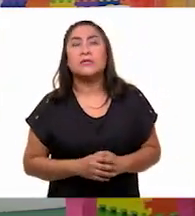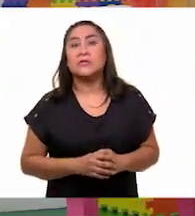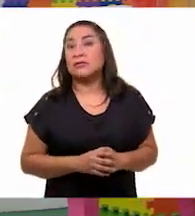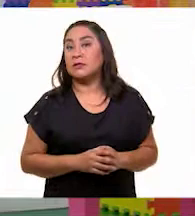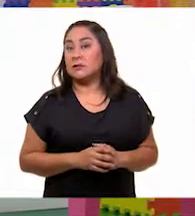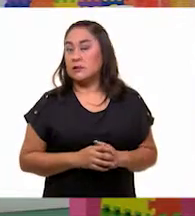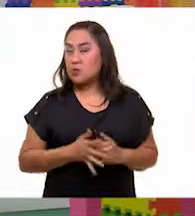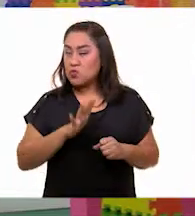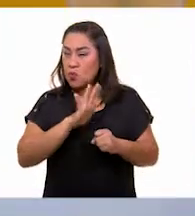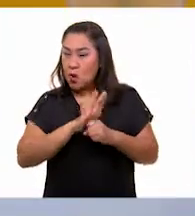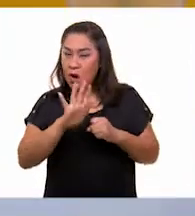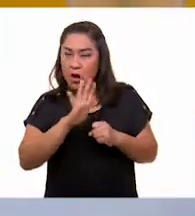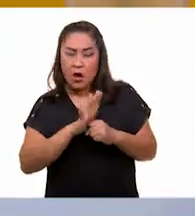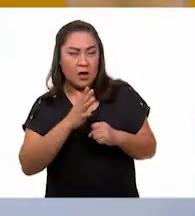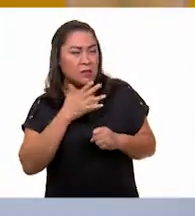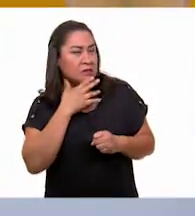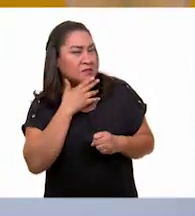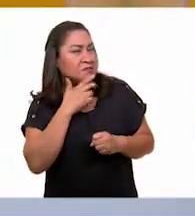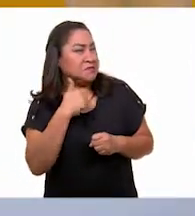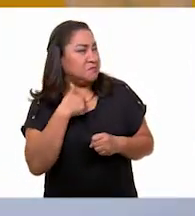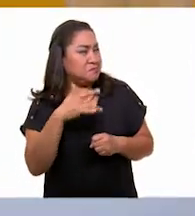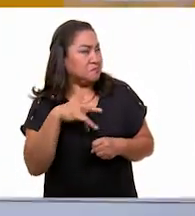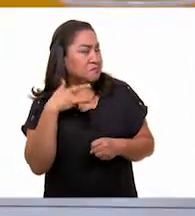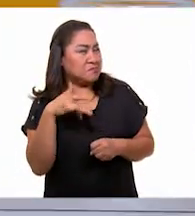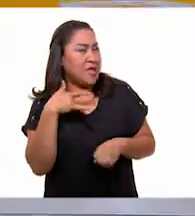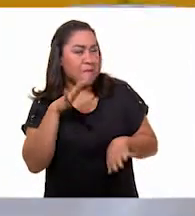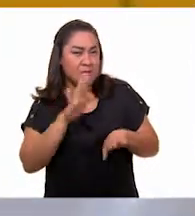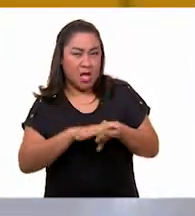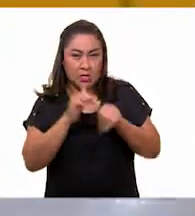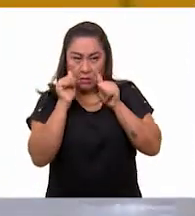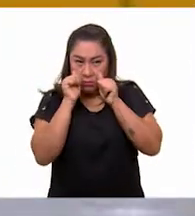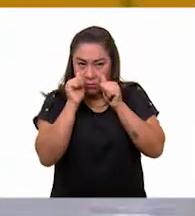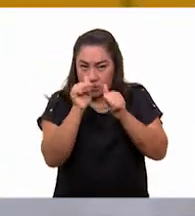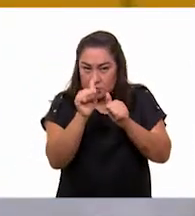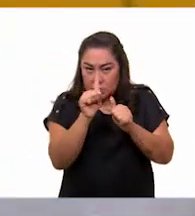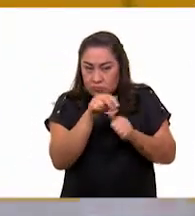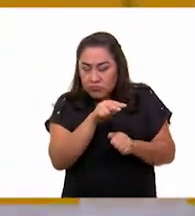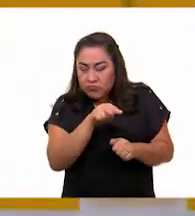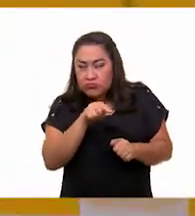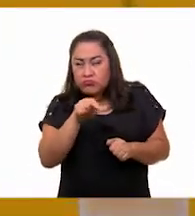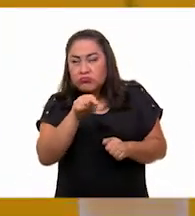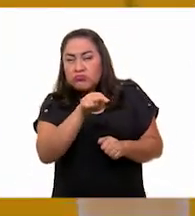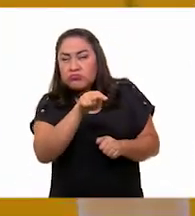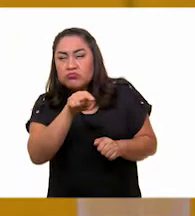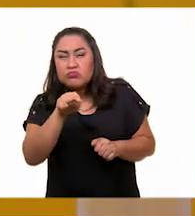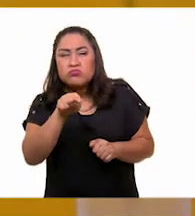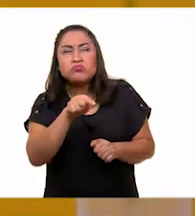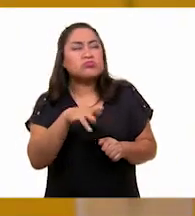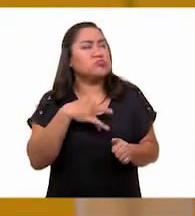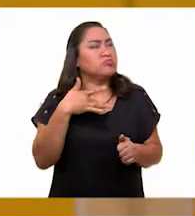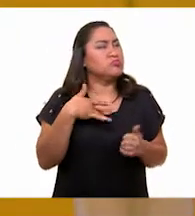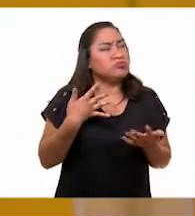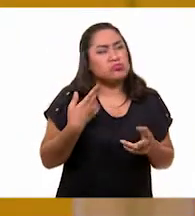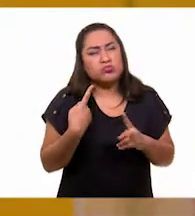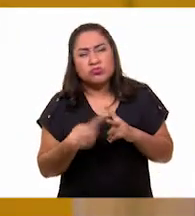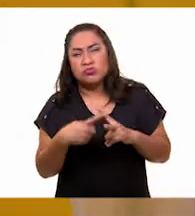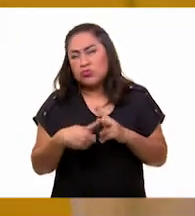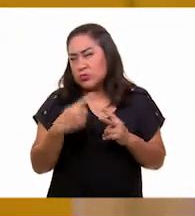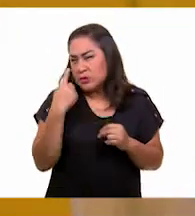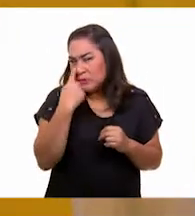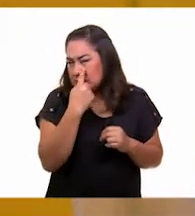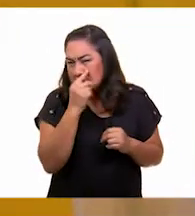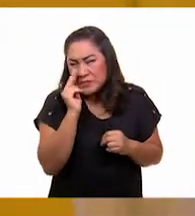que comenzar a usar nuestra habilidad como panaderas o panaderos para calcular entonces. ¿Ustedes qué